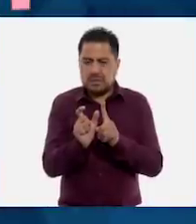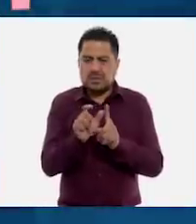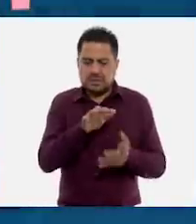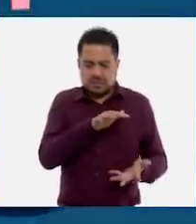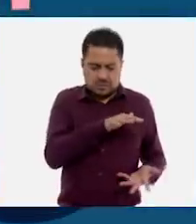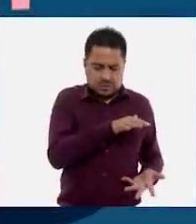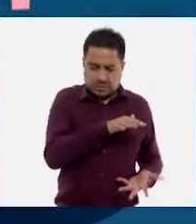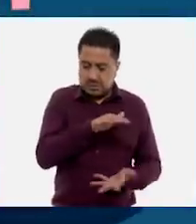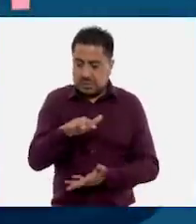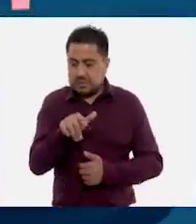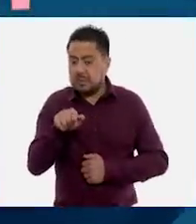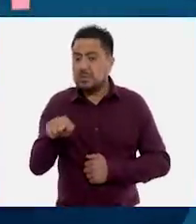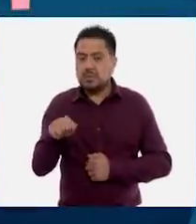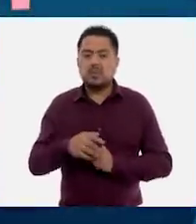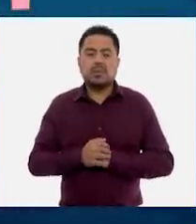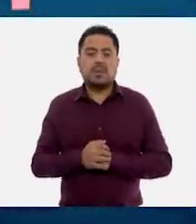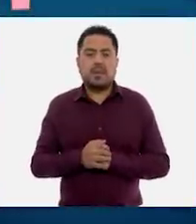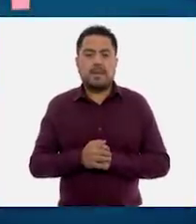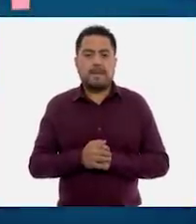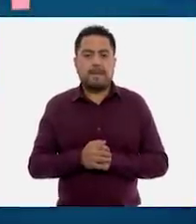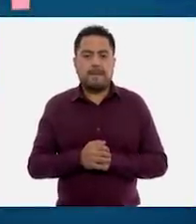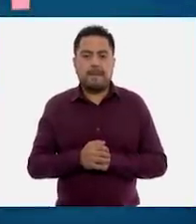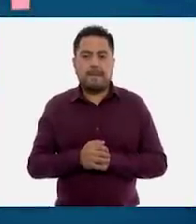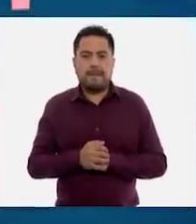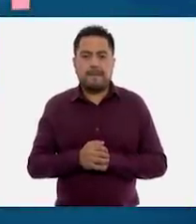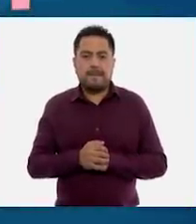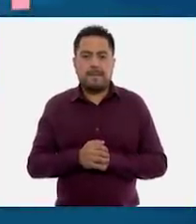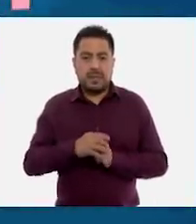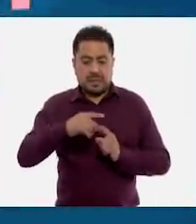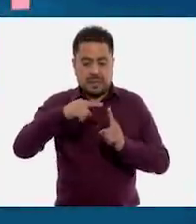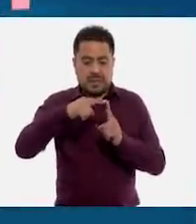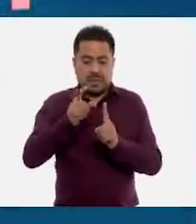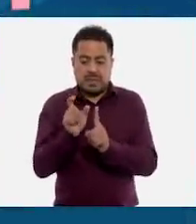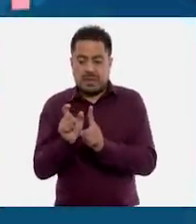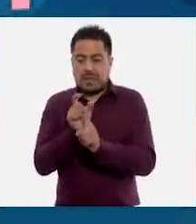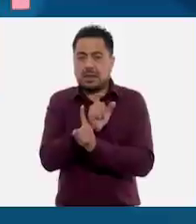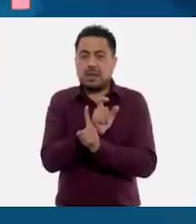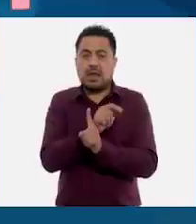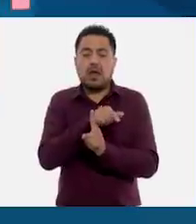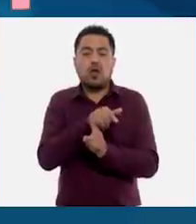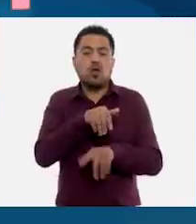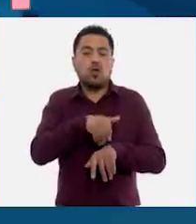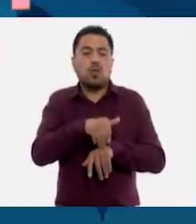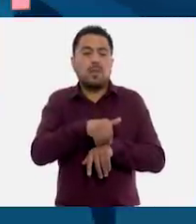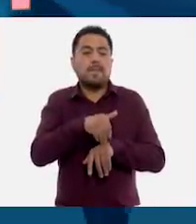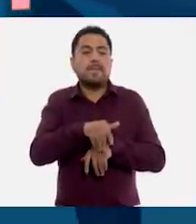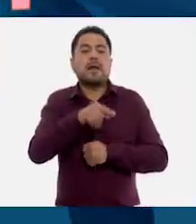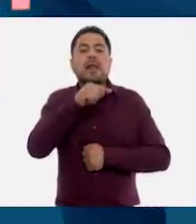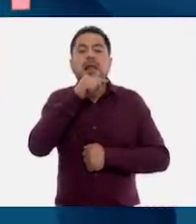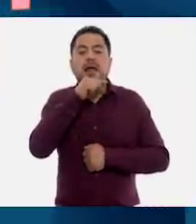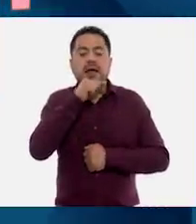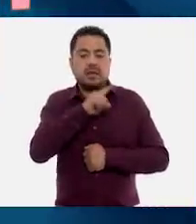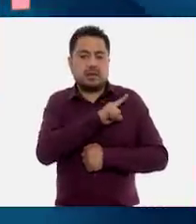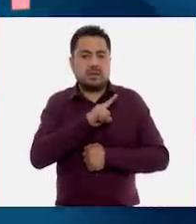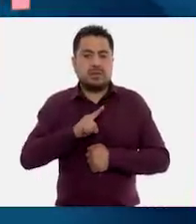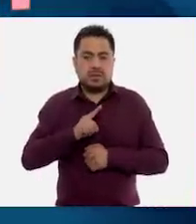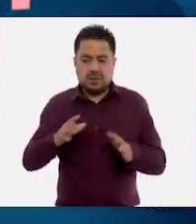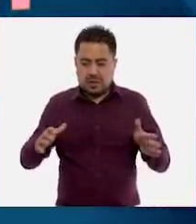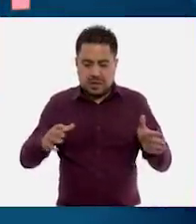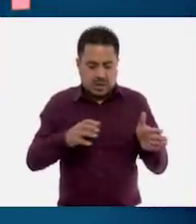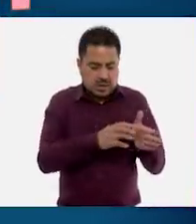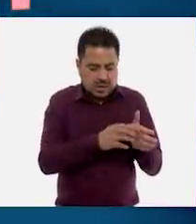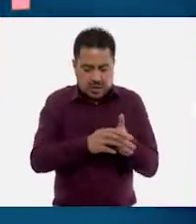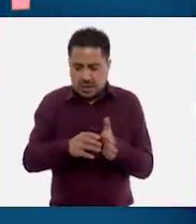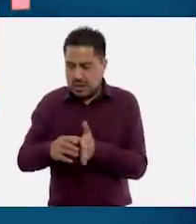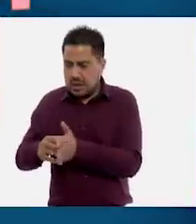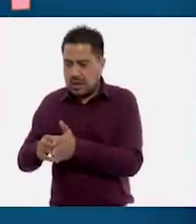Marisela. Ajá. El divisor es el número de lápices que tiene que guardar en cada